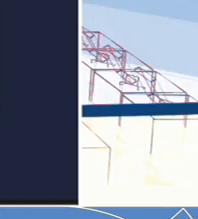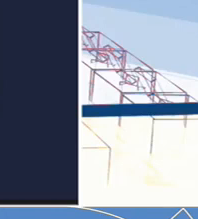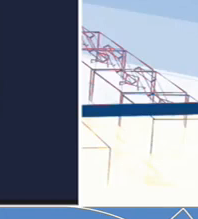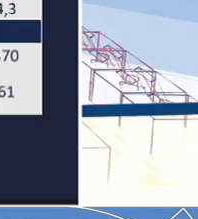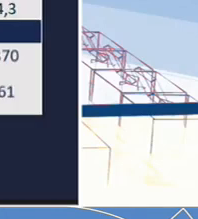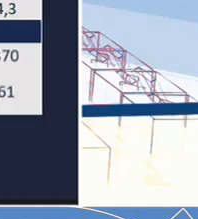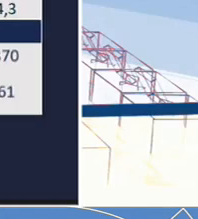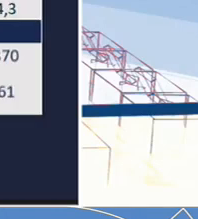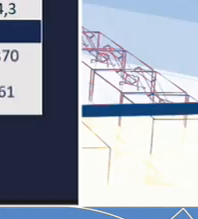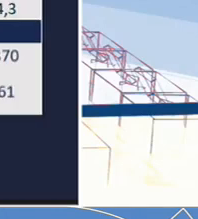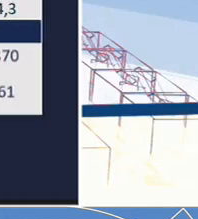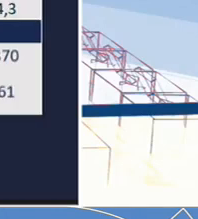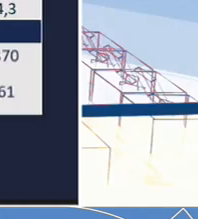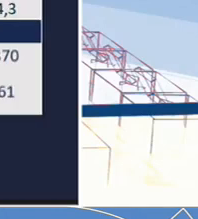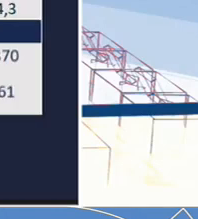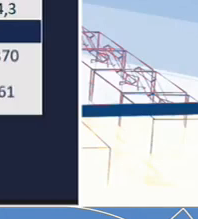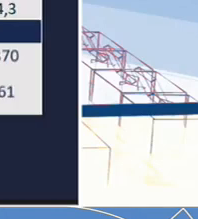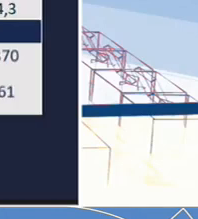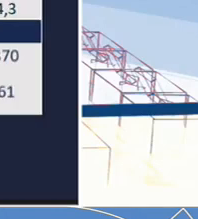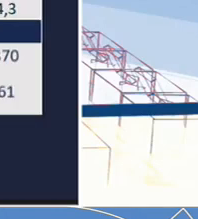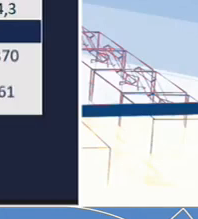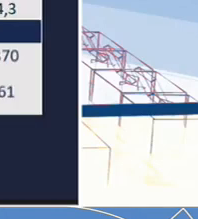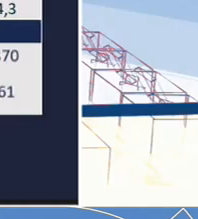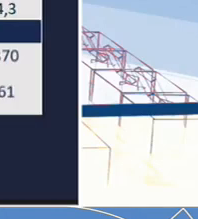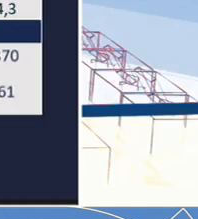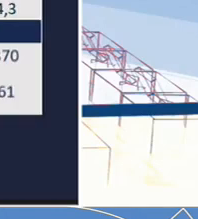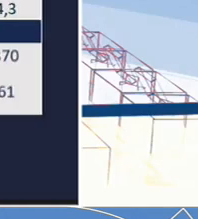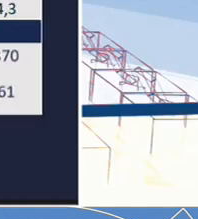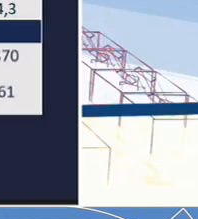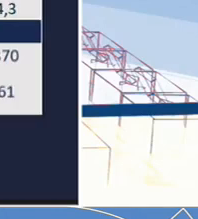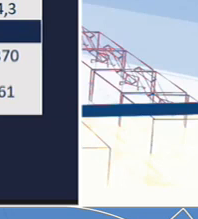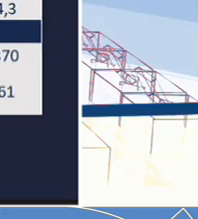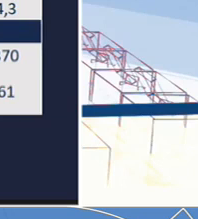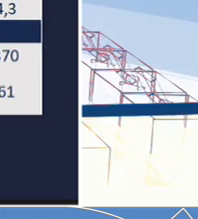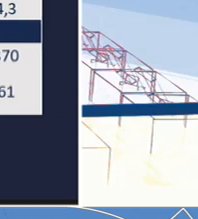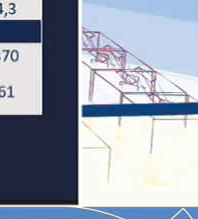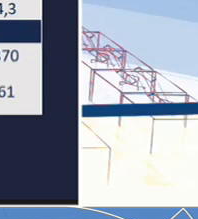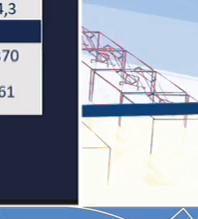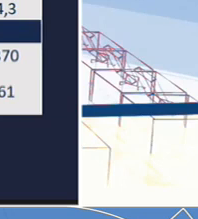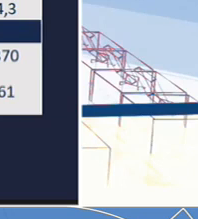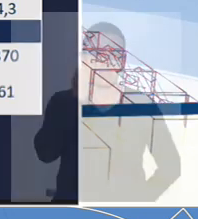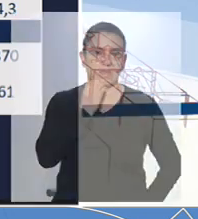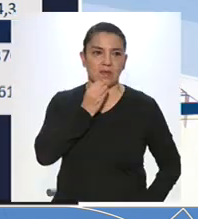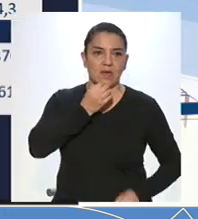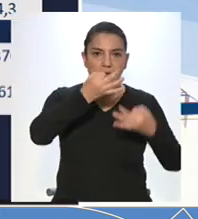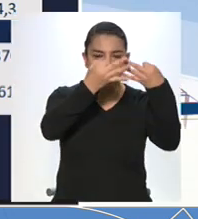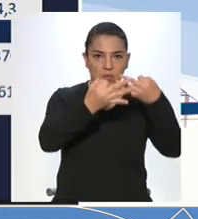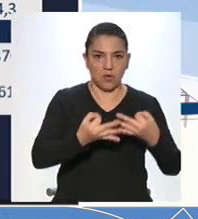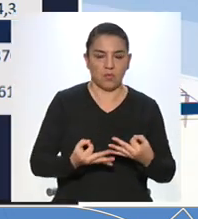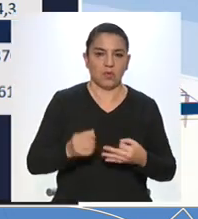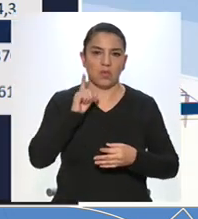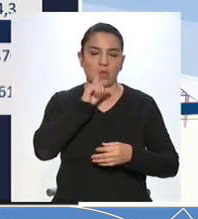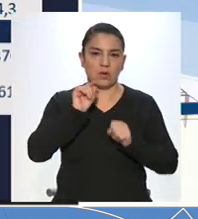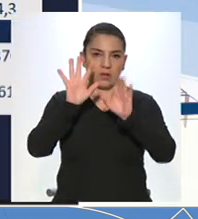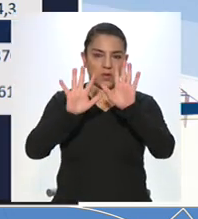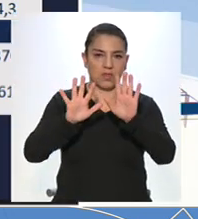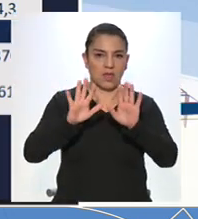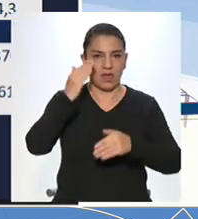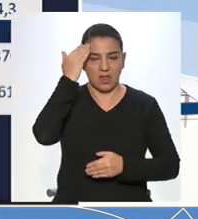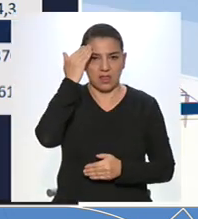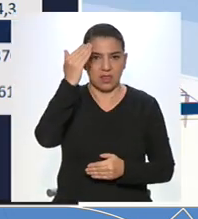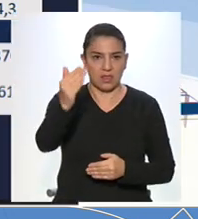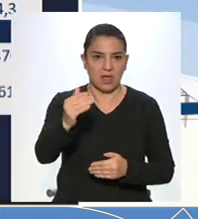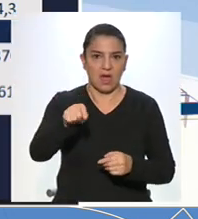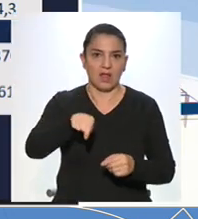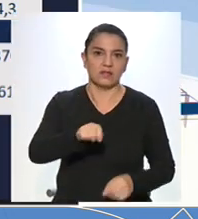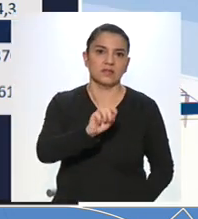junio, el precio del cobre dejó atrás los máximos históricos de mediados de mayo y el promedio de los últimos 10 días se ubica más cerca de $4.2 la